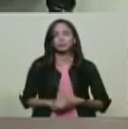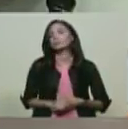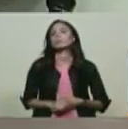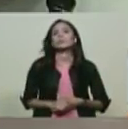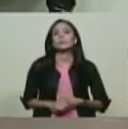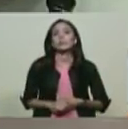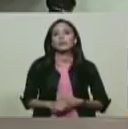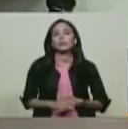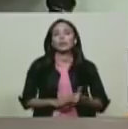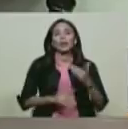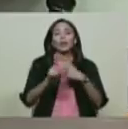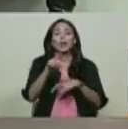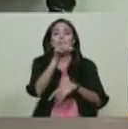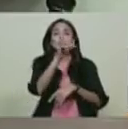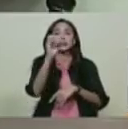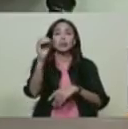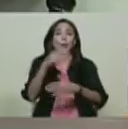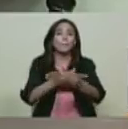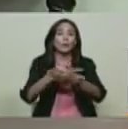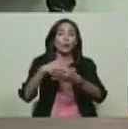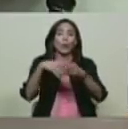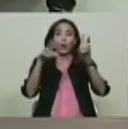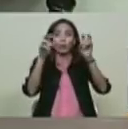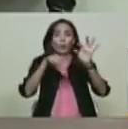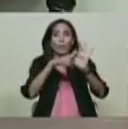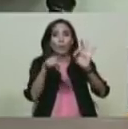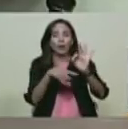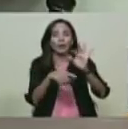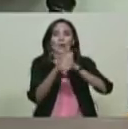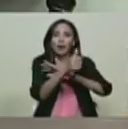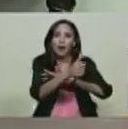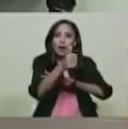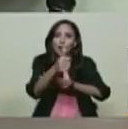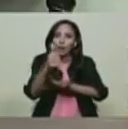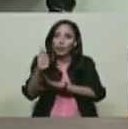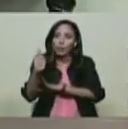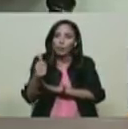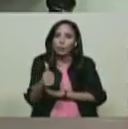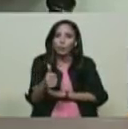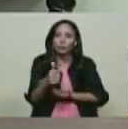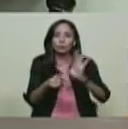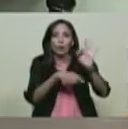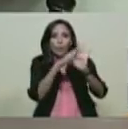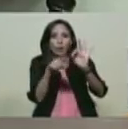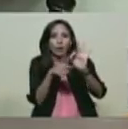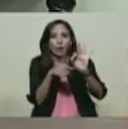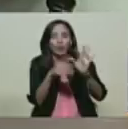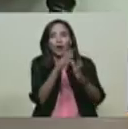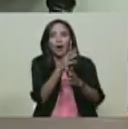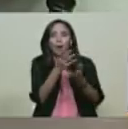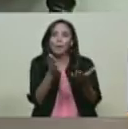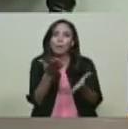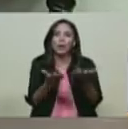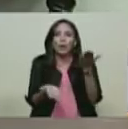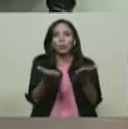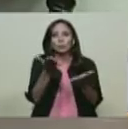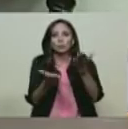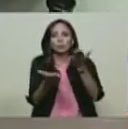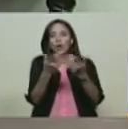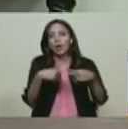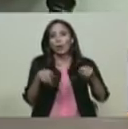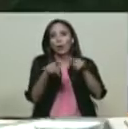La emisión de estos 100 millones de petro, cada petro, bueno, va a tener un valor